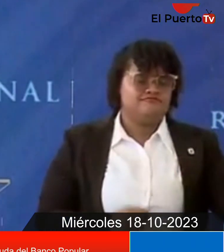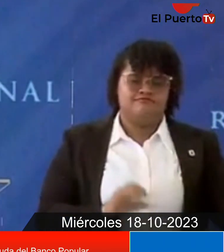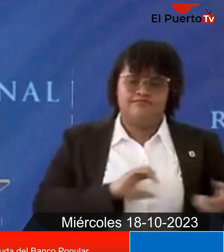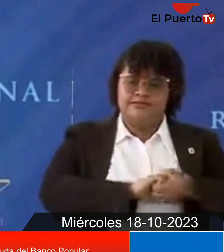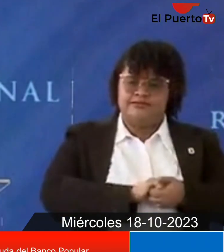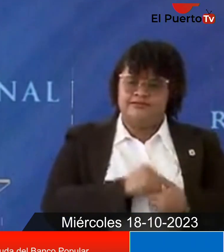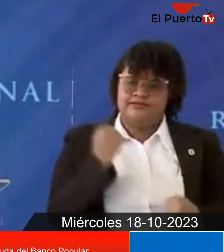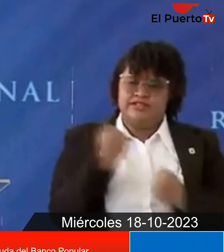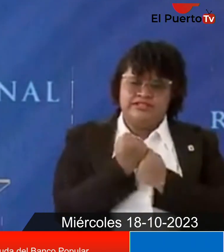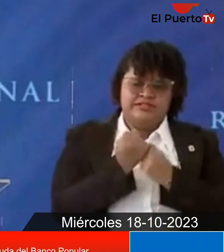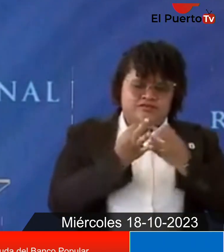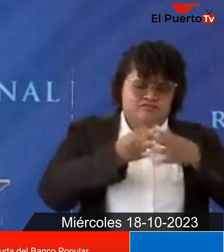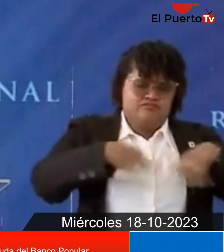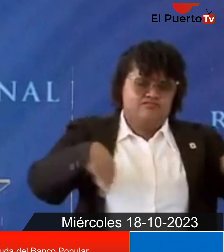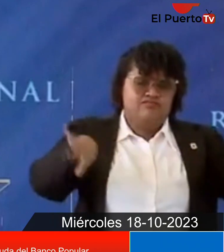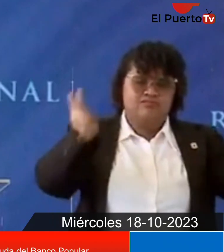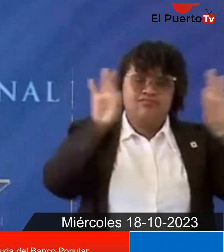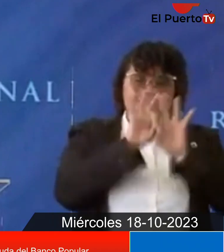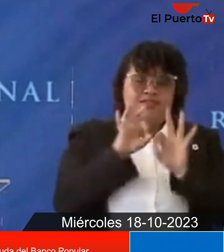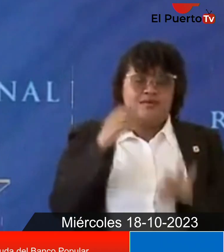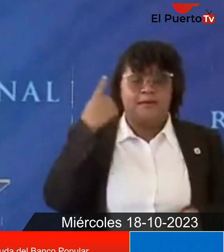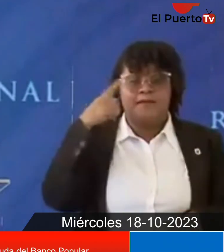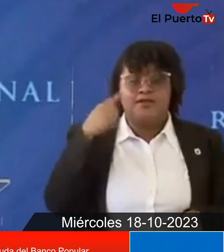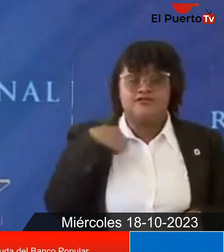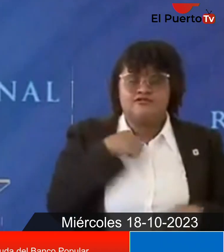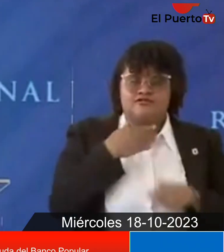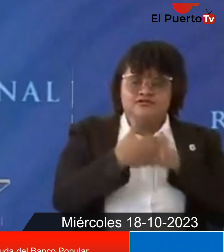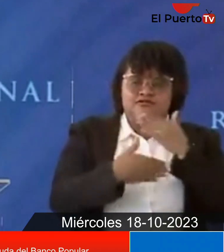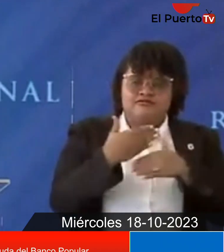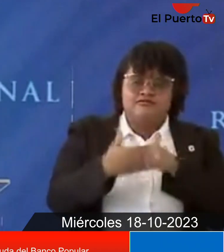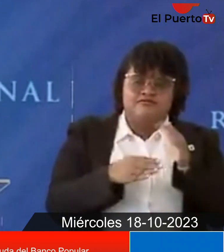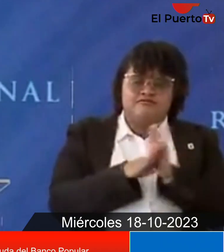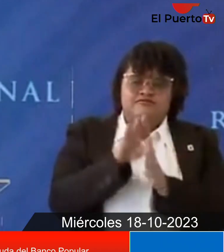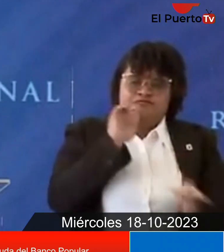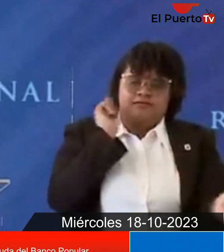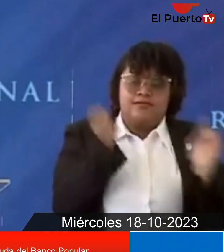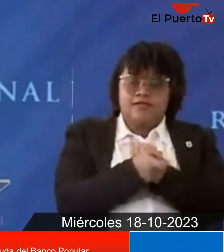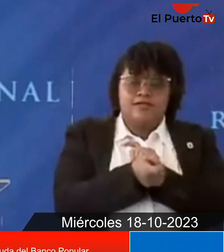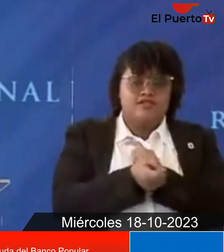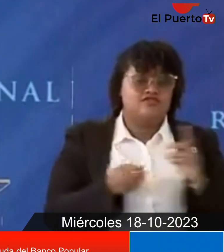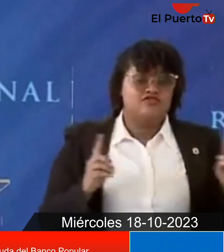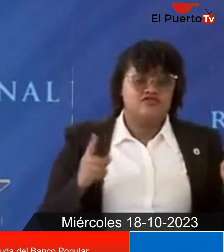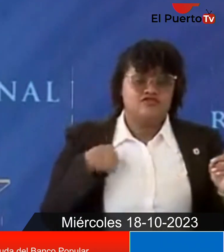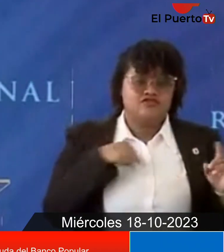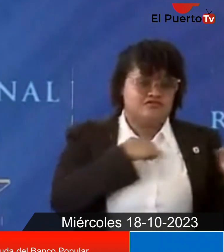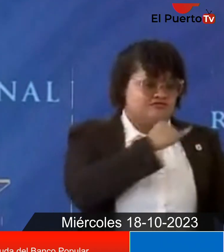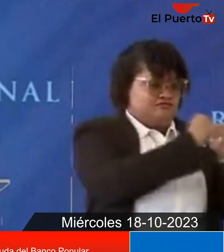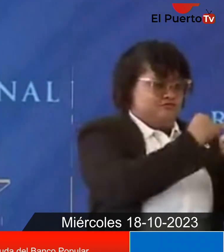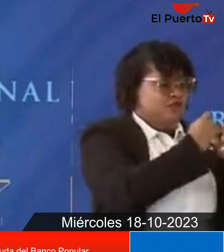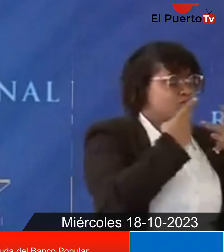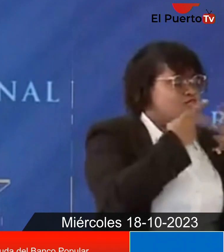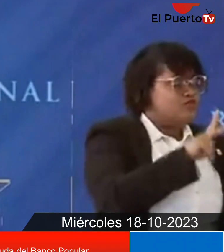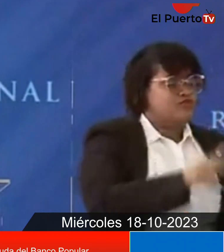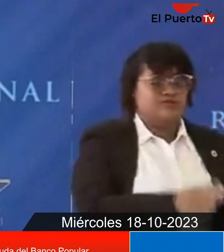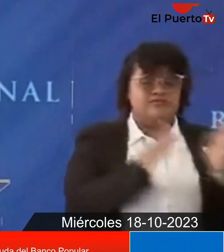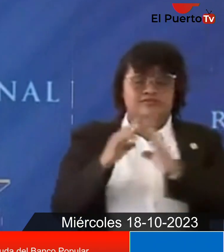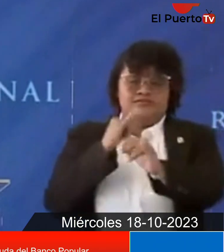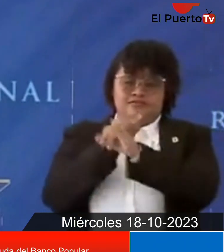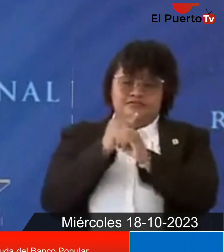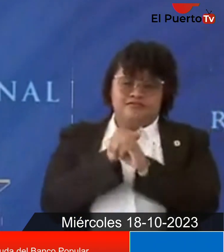aliada importantísima también para generar sinergias entre las instituciones públicas